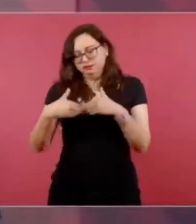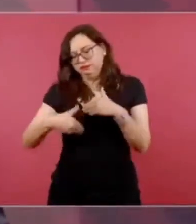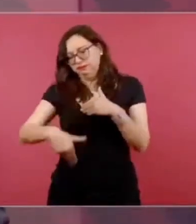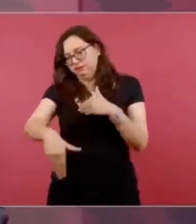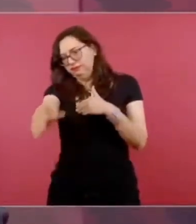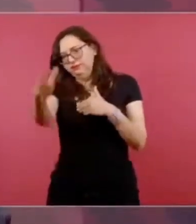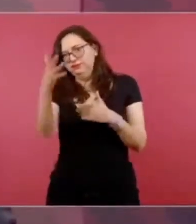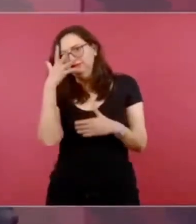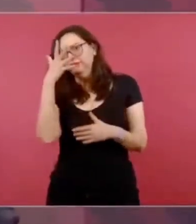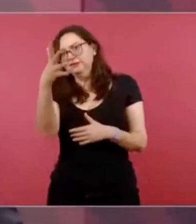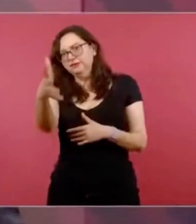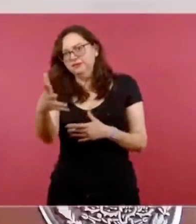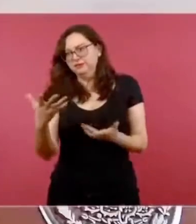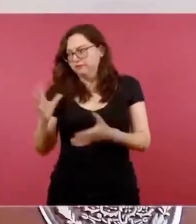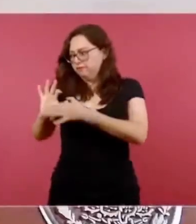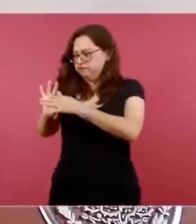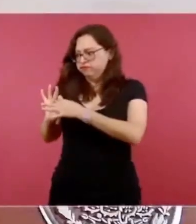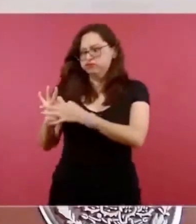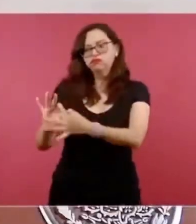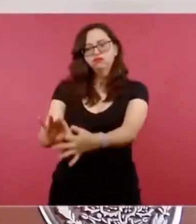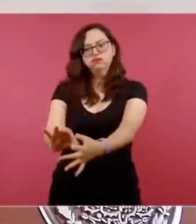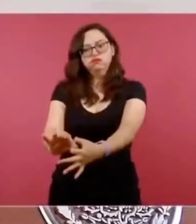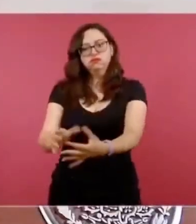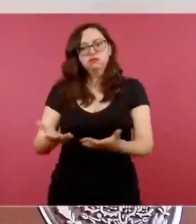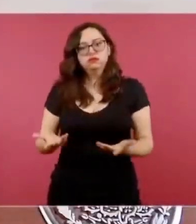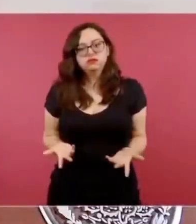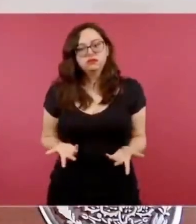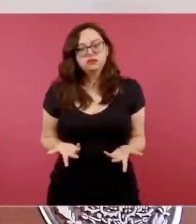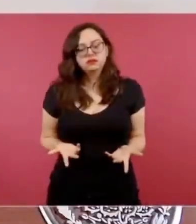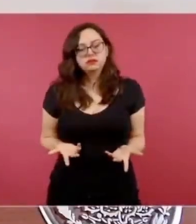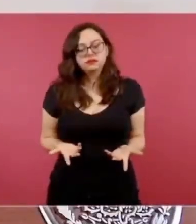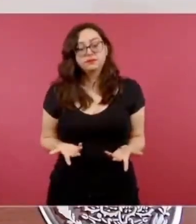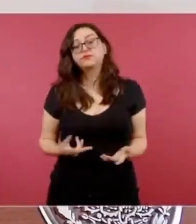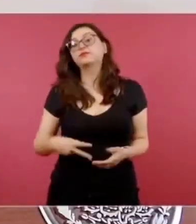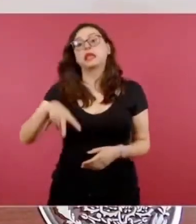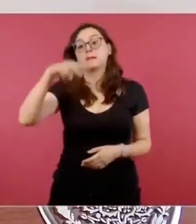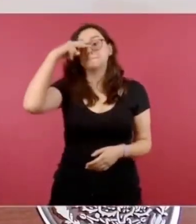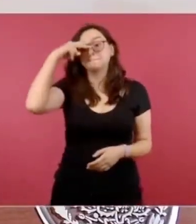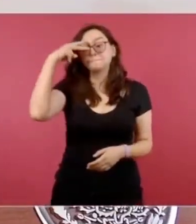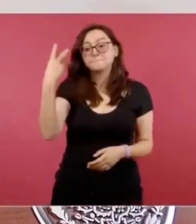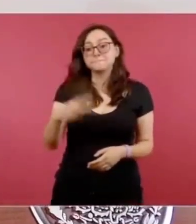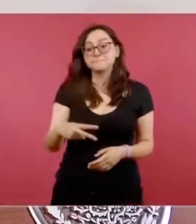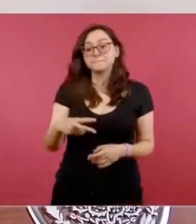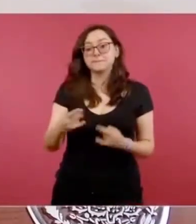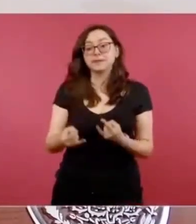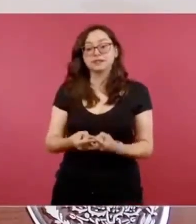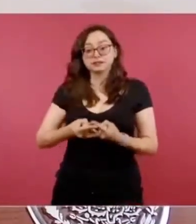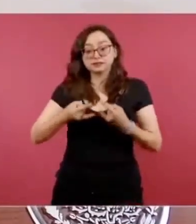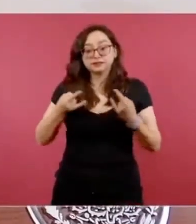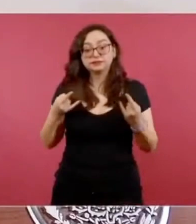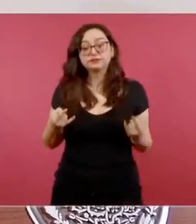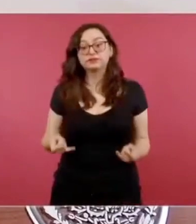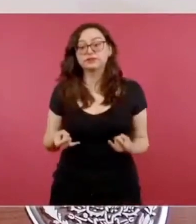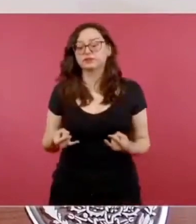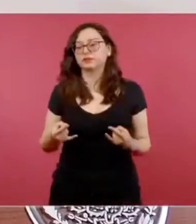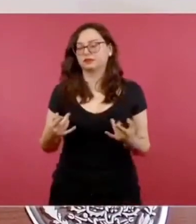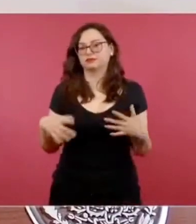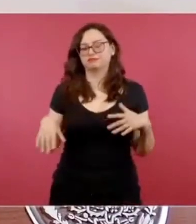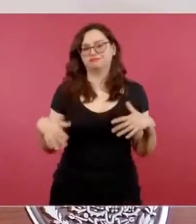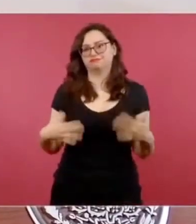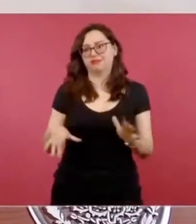de México en particular es una historia llena de